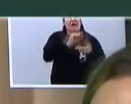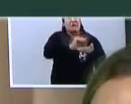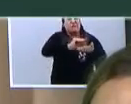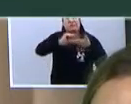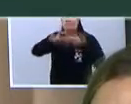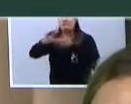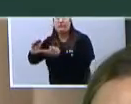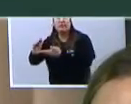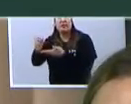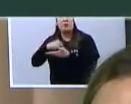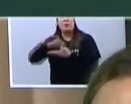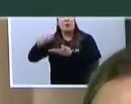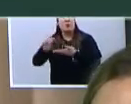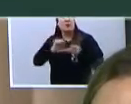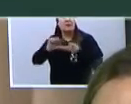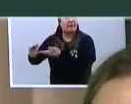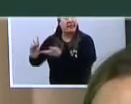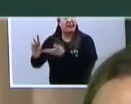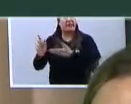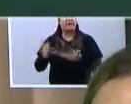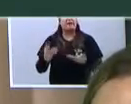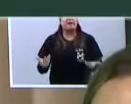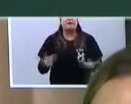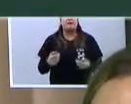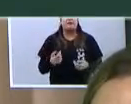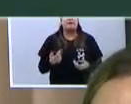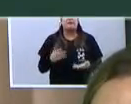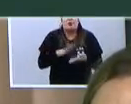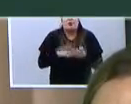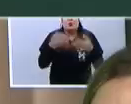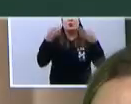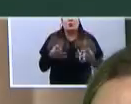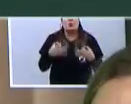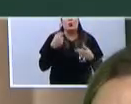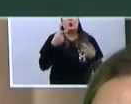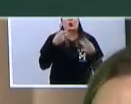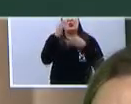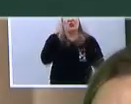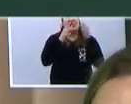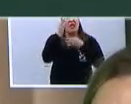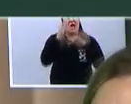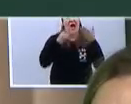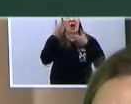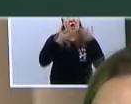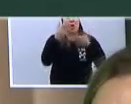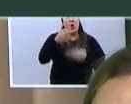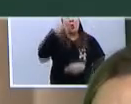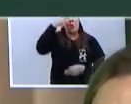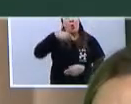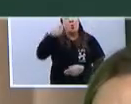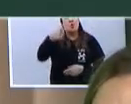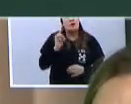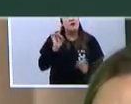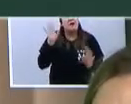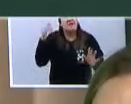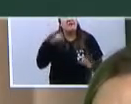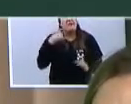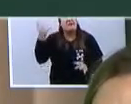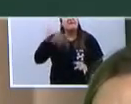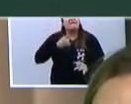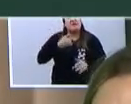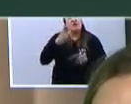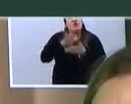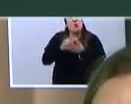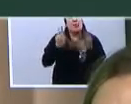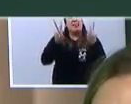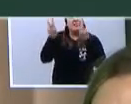también fue el que trató de pensar que en el consenso, el consenso muchas veces es algo muy jodido,